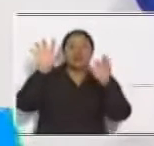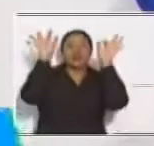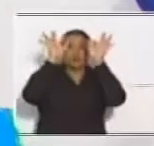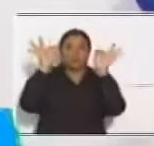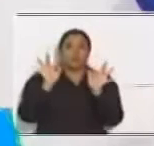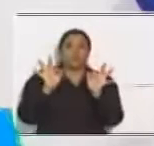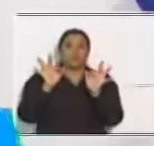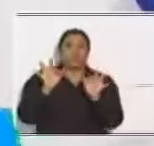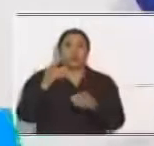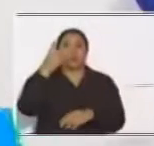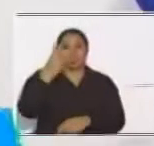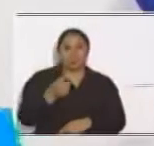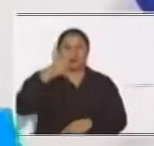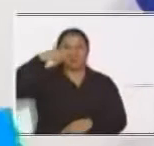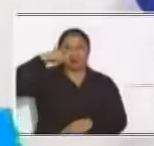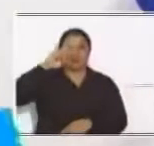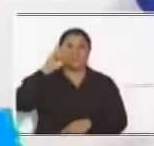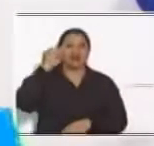Trigonometría. Apuntémoslo.